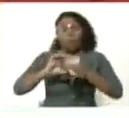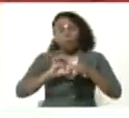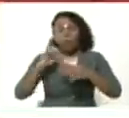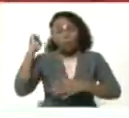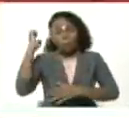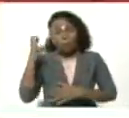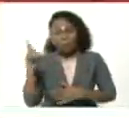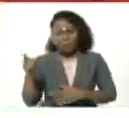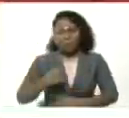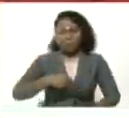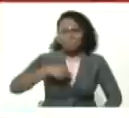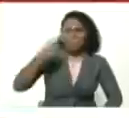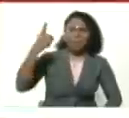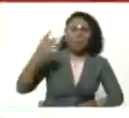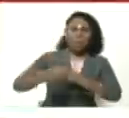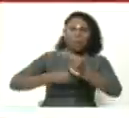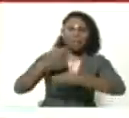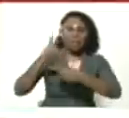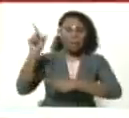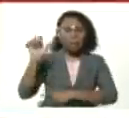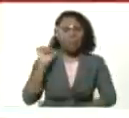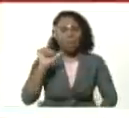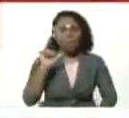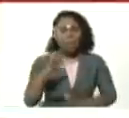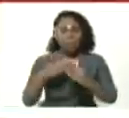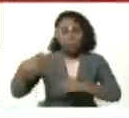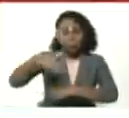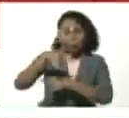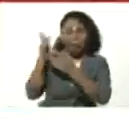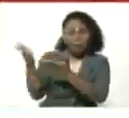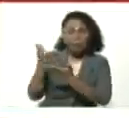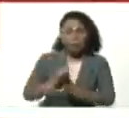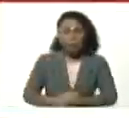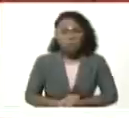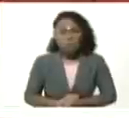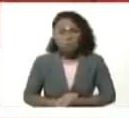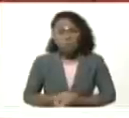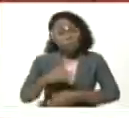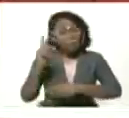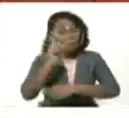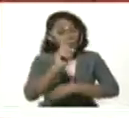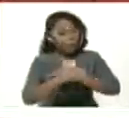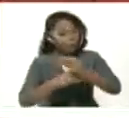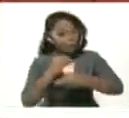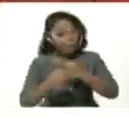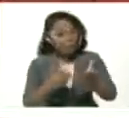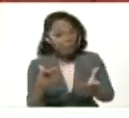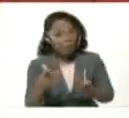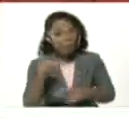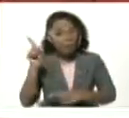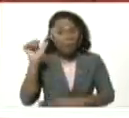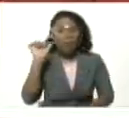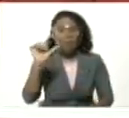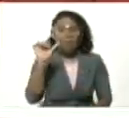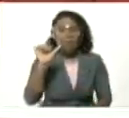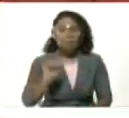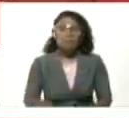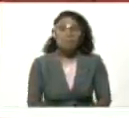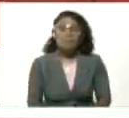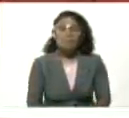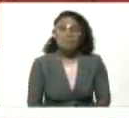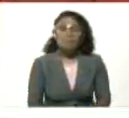dando pena con lo que hicieron en Afganistán todos ellos. O mejor dicho, con lo que no hicieron en Afganistán.